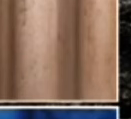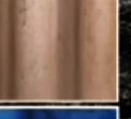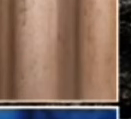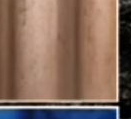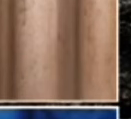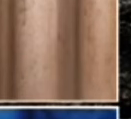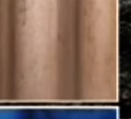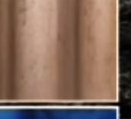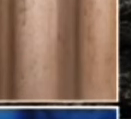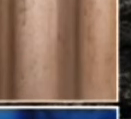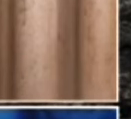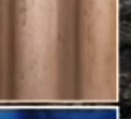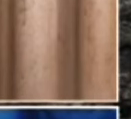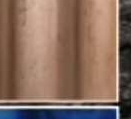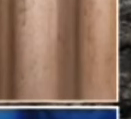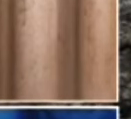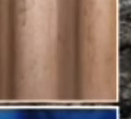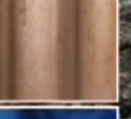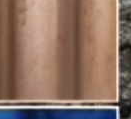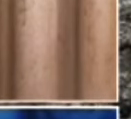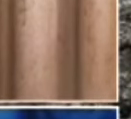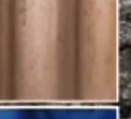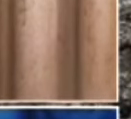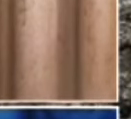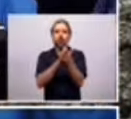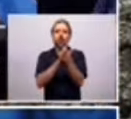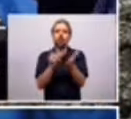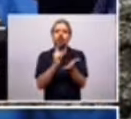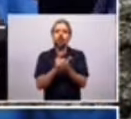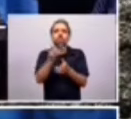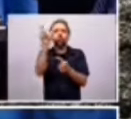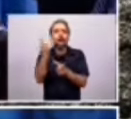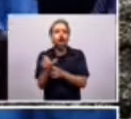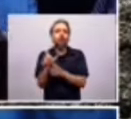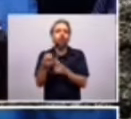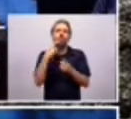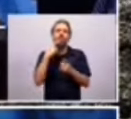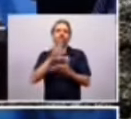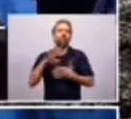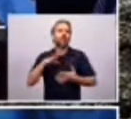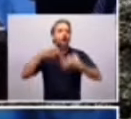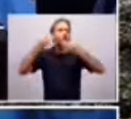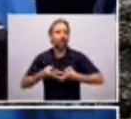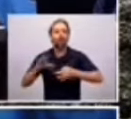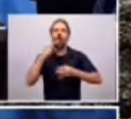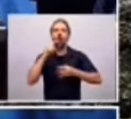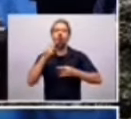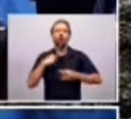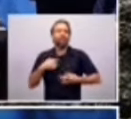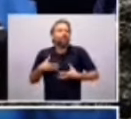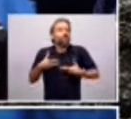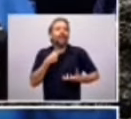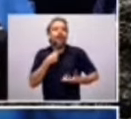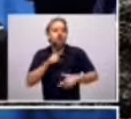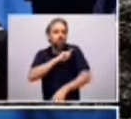pasión y de la agitación que nos generan estos días de movilizaciones para analizar también lo otro. Sin lugar a dudas,